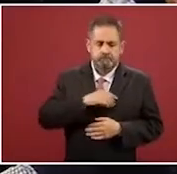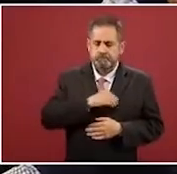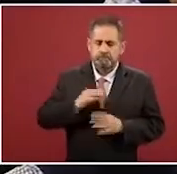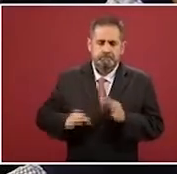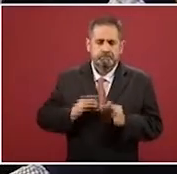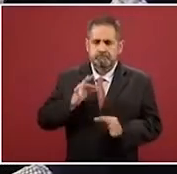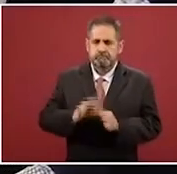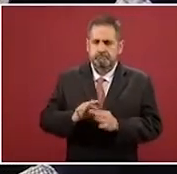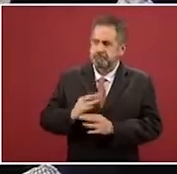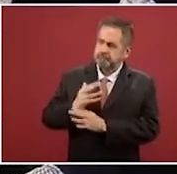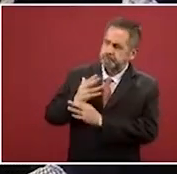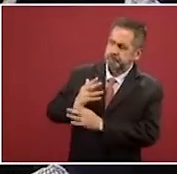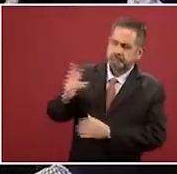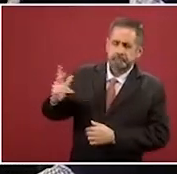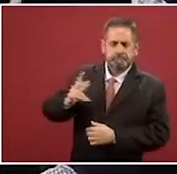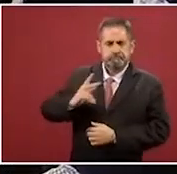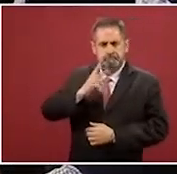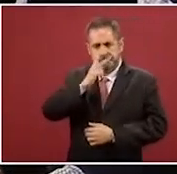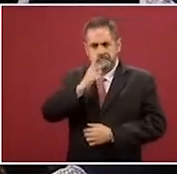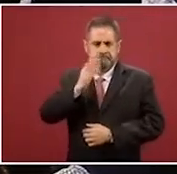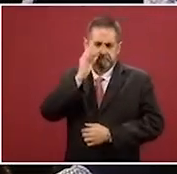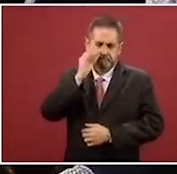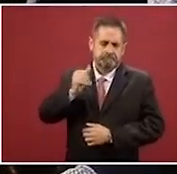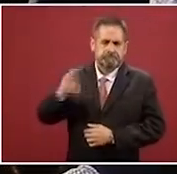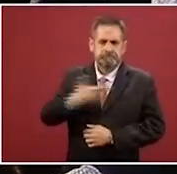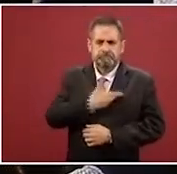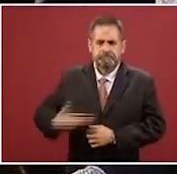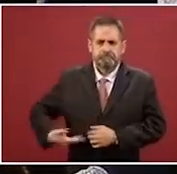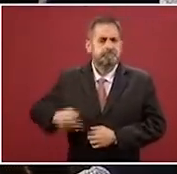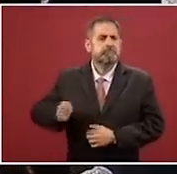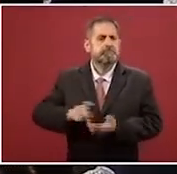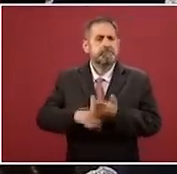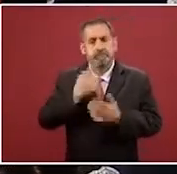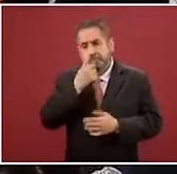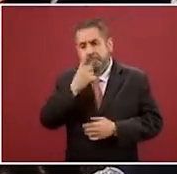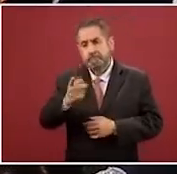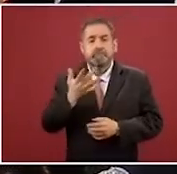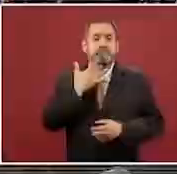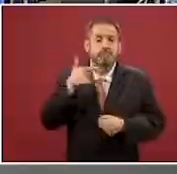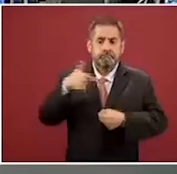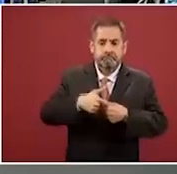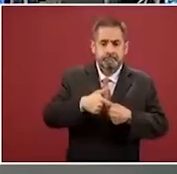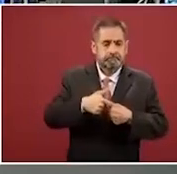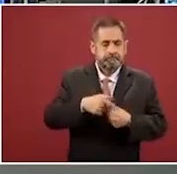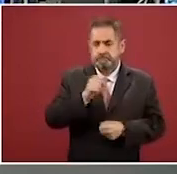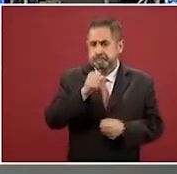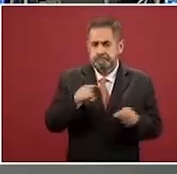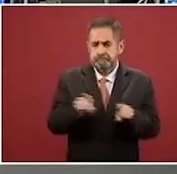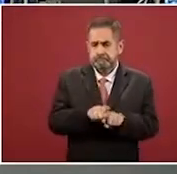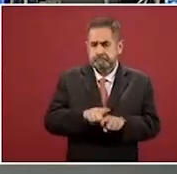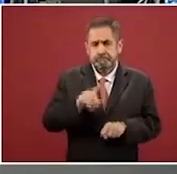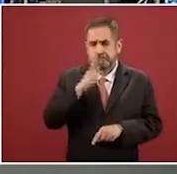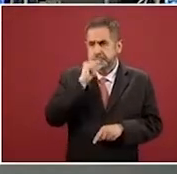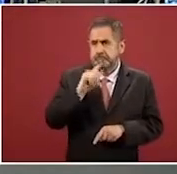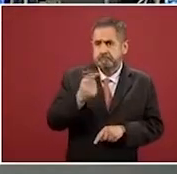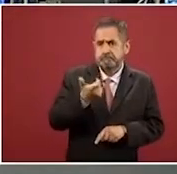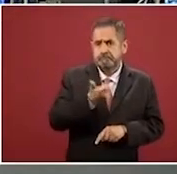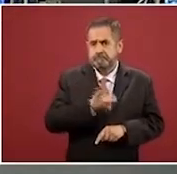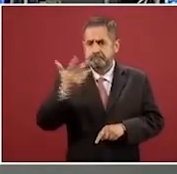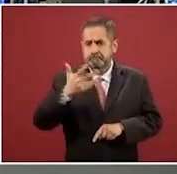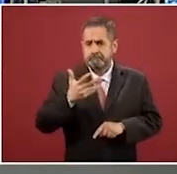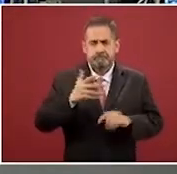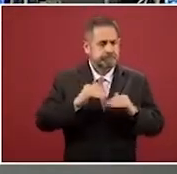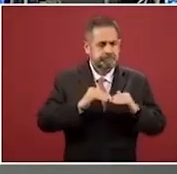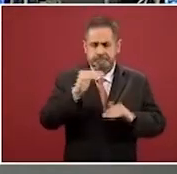señor presidente de mantener los precios de los combustibles cuando muy alto al nivel